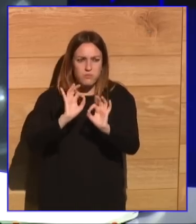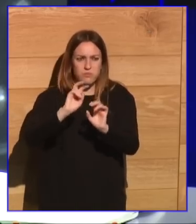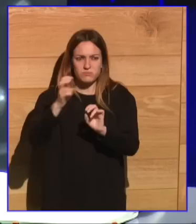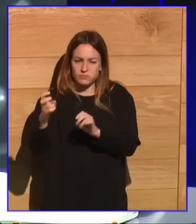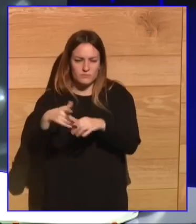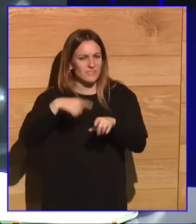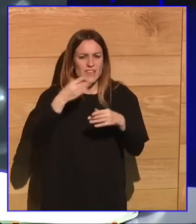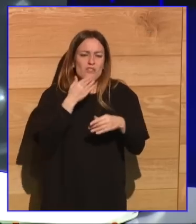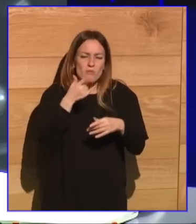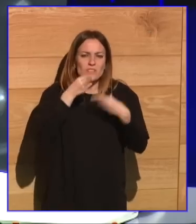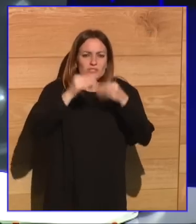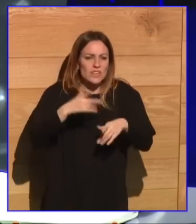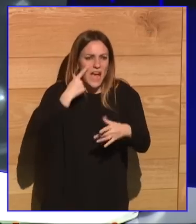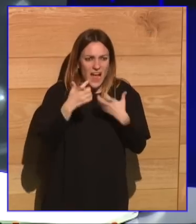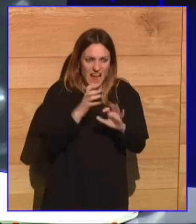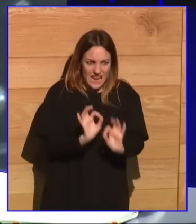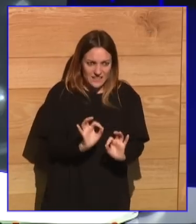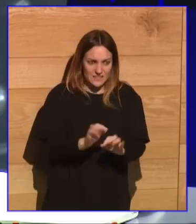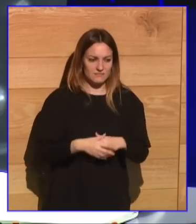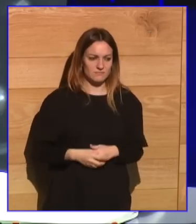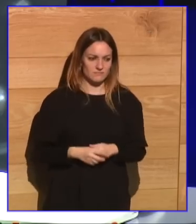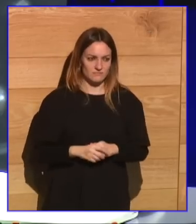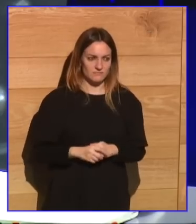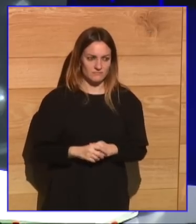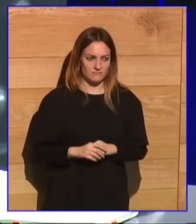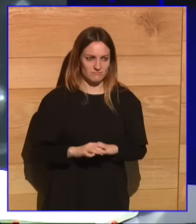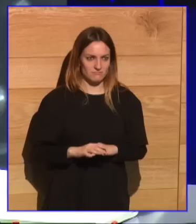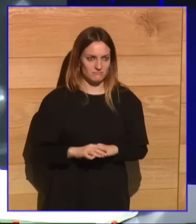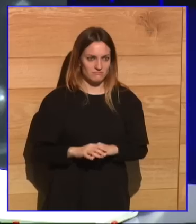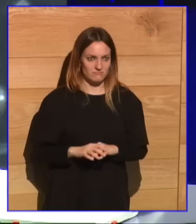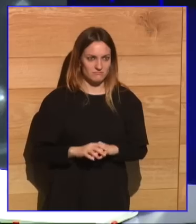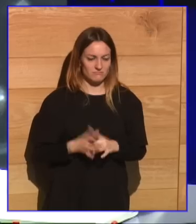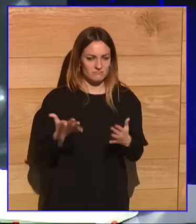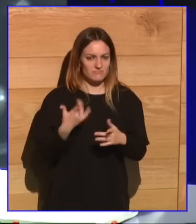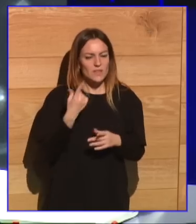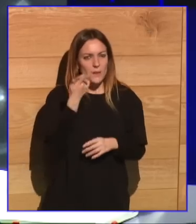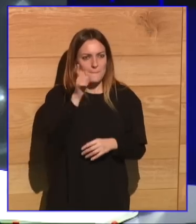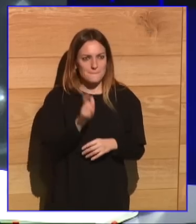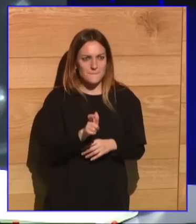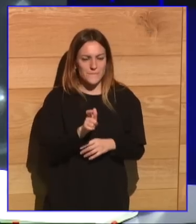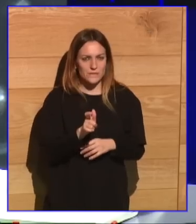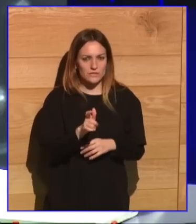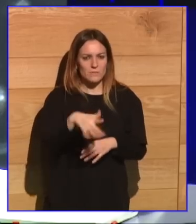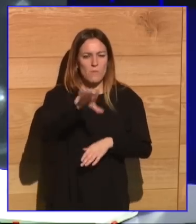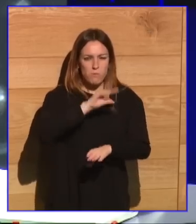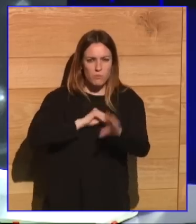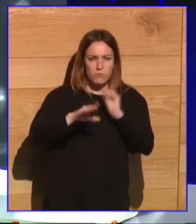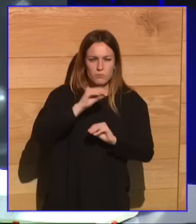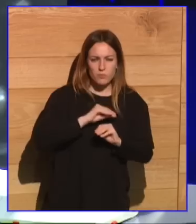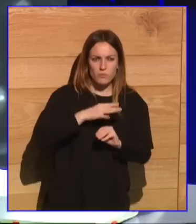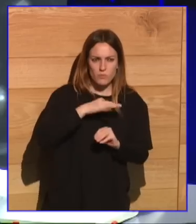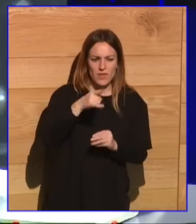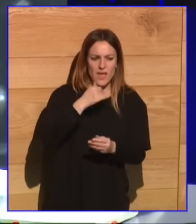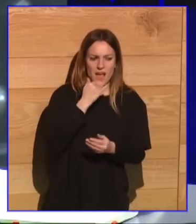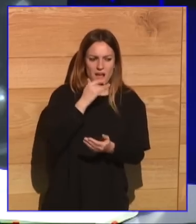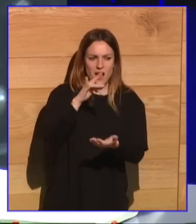esa es la historia del arte y esa es la historia del hombre también. Por eso digo que de alguna manera uno percibe claramente que ha dado con algo, aunque él presuma de que